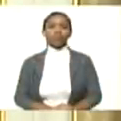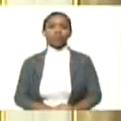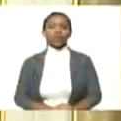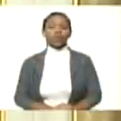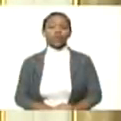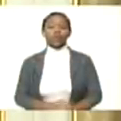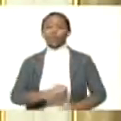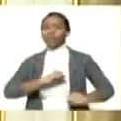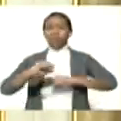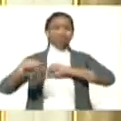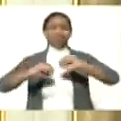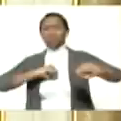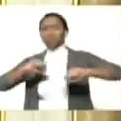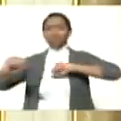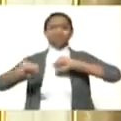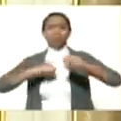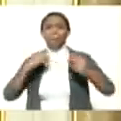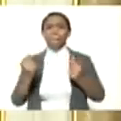hiperdinámico,